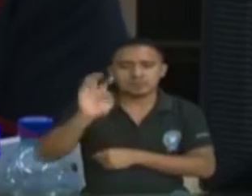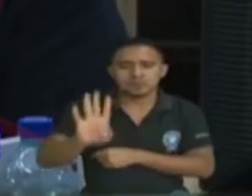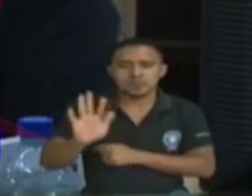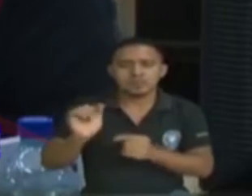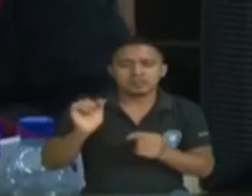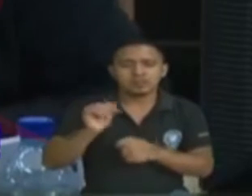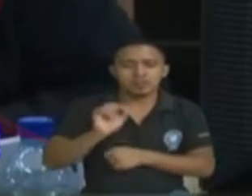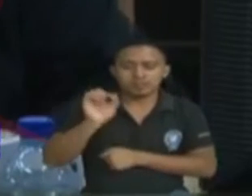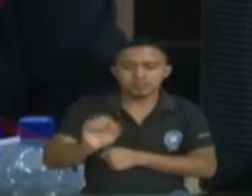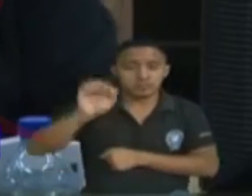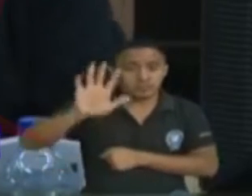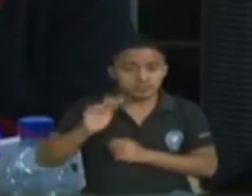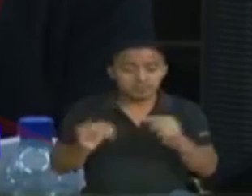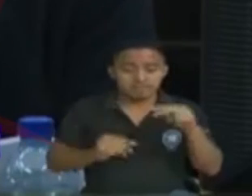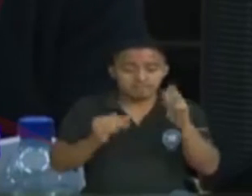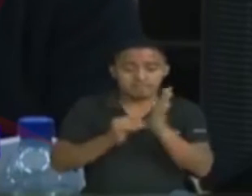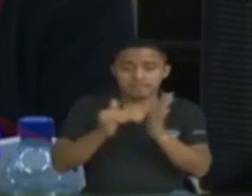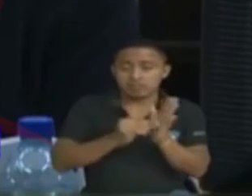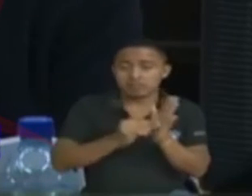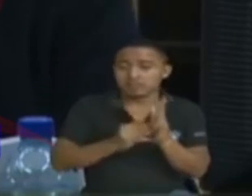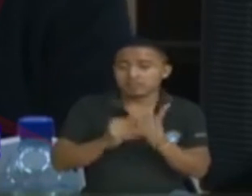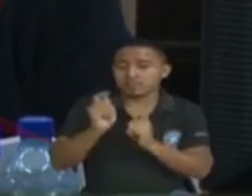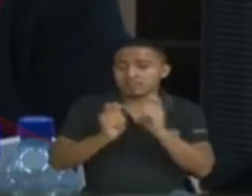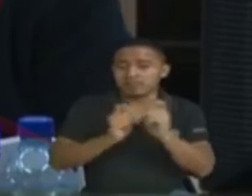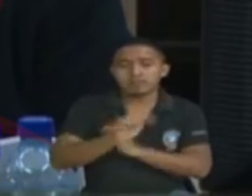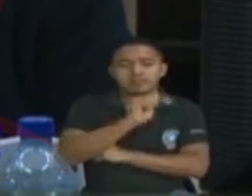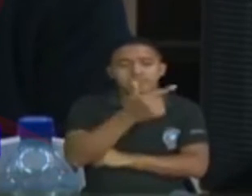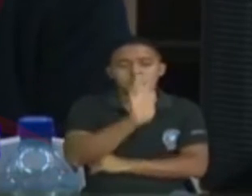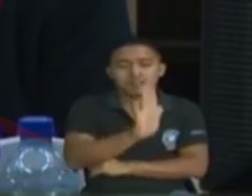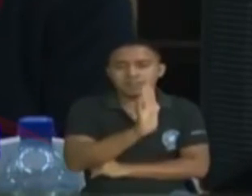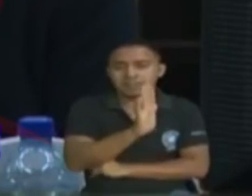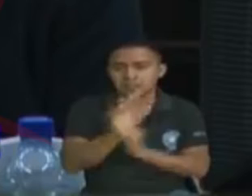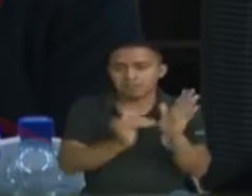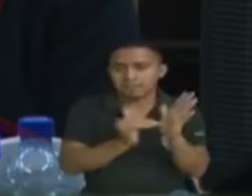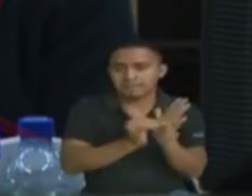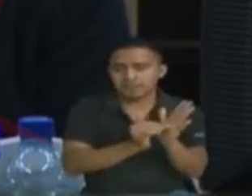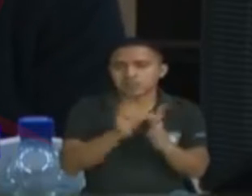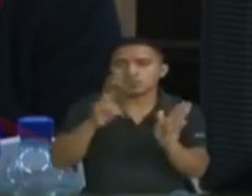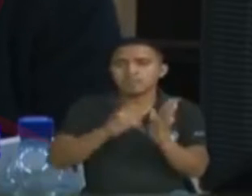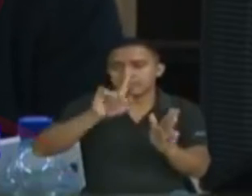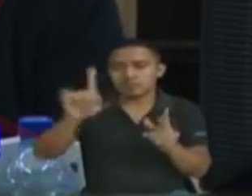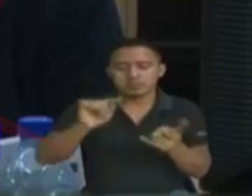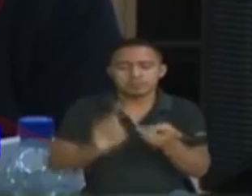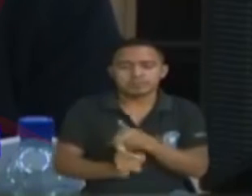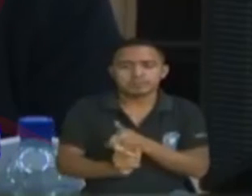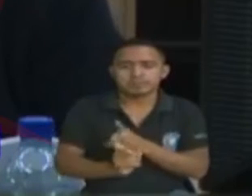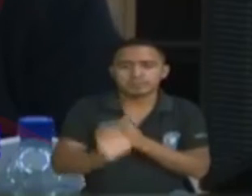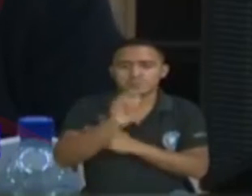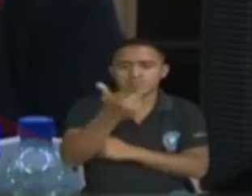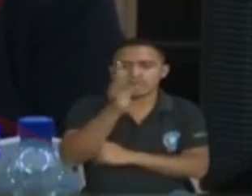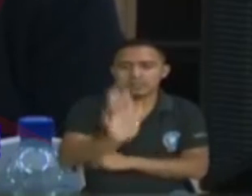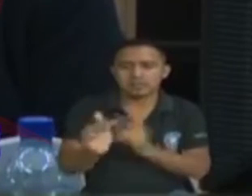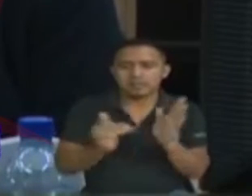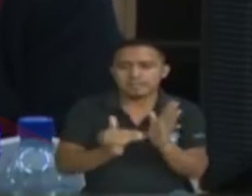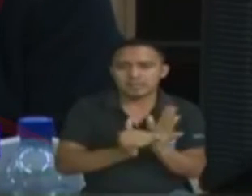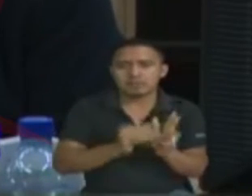304.5 millones de dólares? Porque si usted suma 75 millones de dólares en el 2011, 85 millones